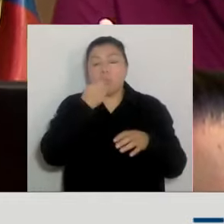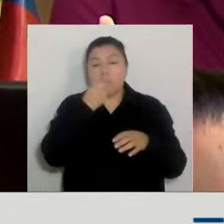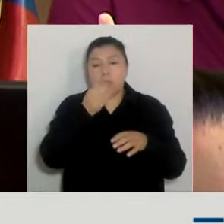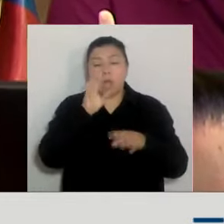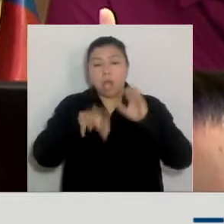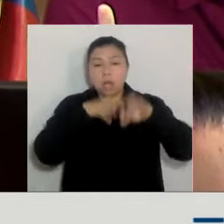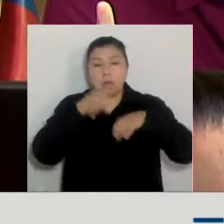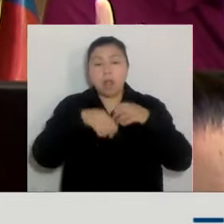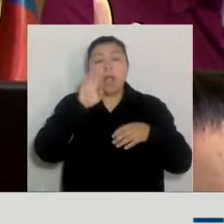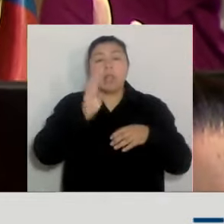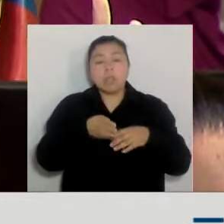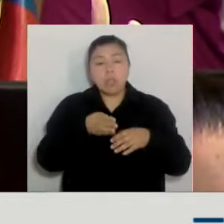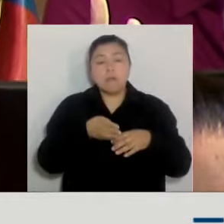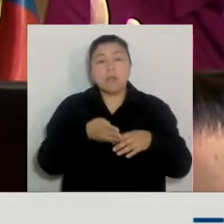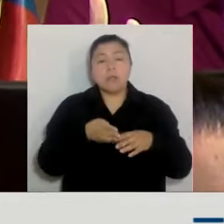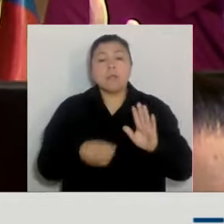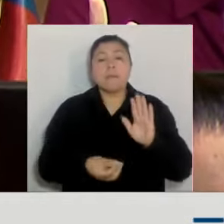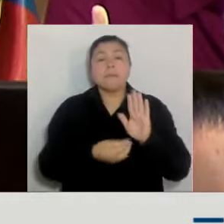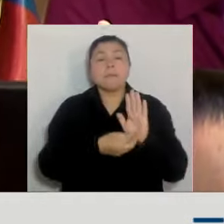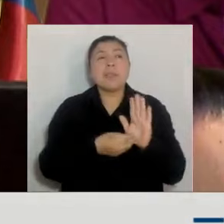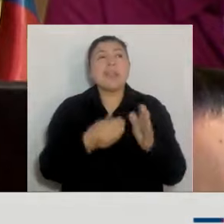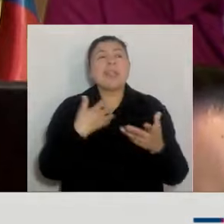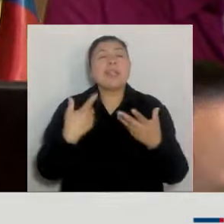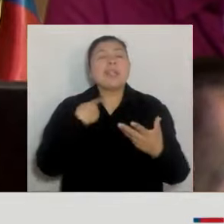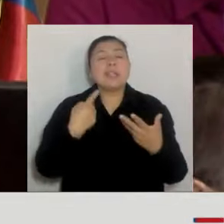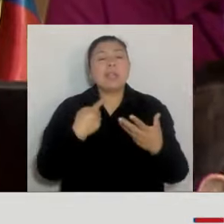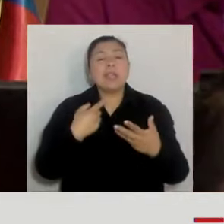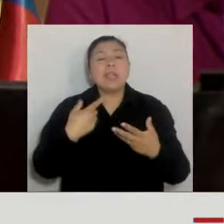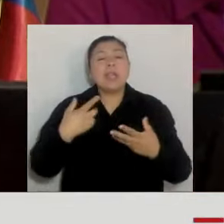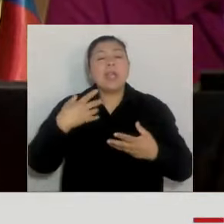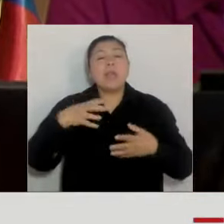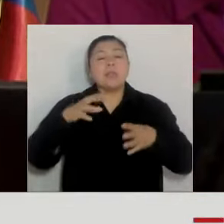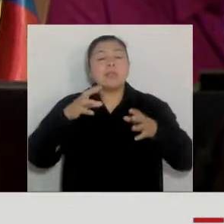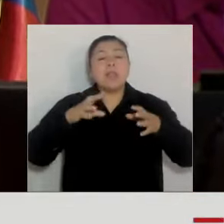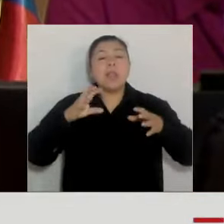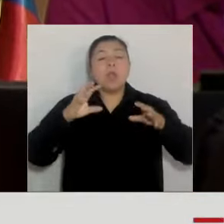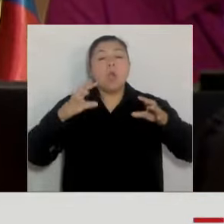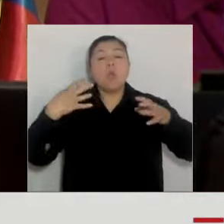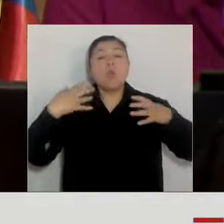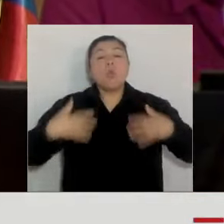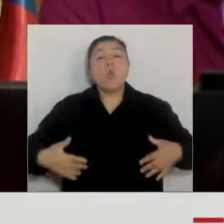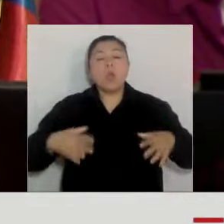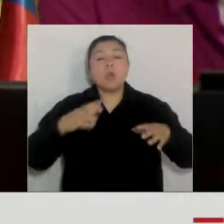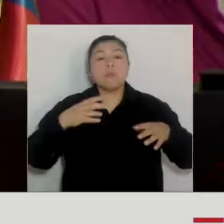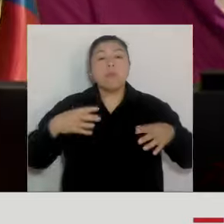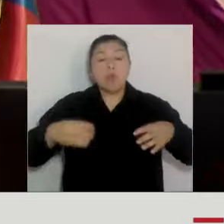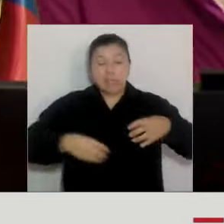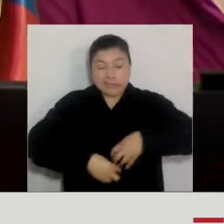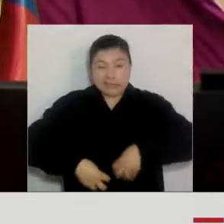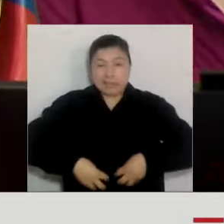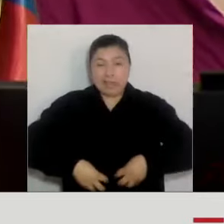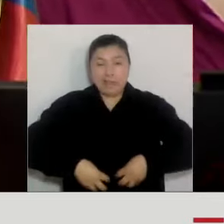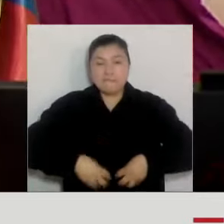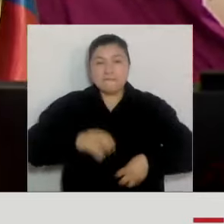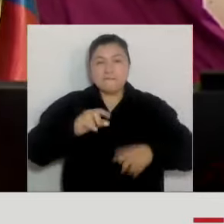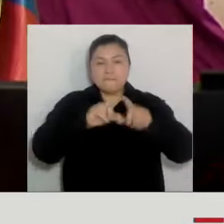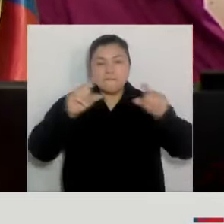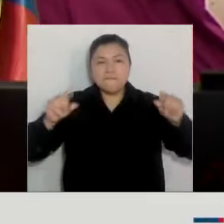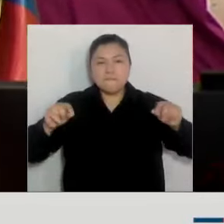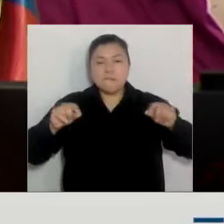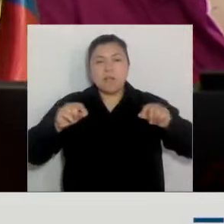incorporar eh De qué parte de animal y qué tipo de animal estamos consumiendo si son vísceras si son eh cartílagos